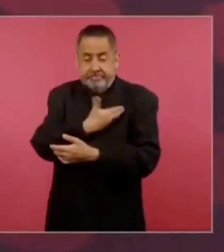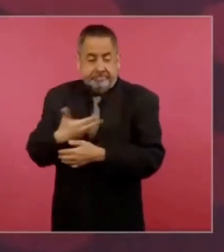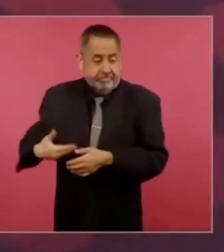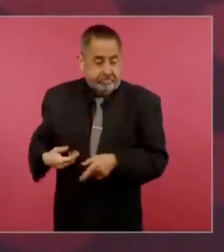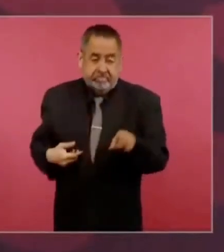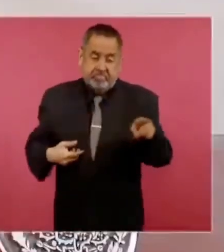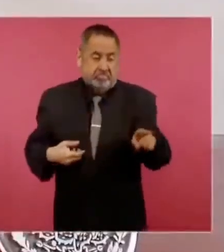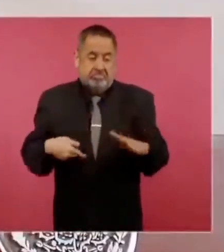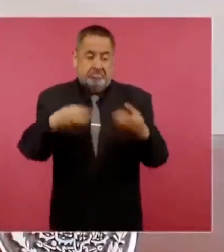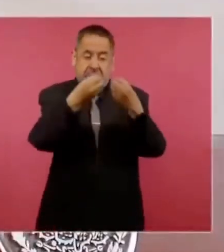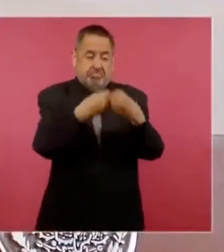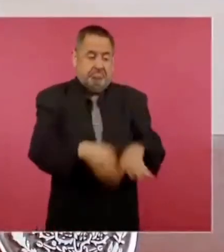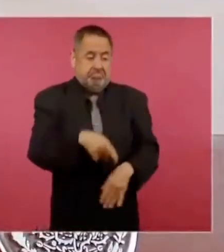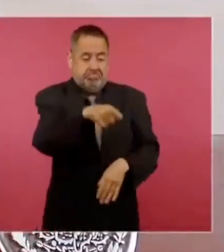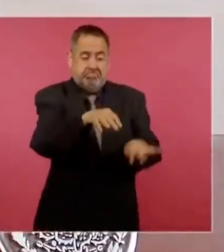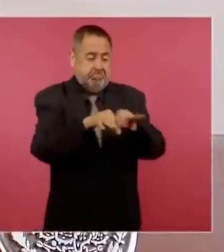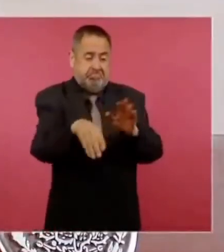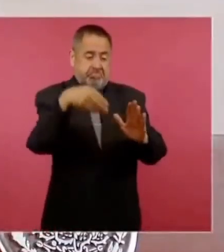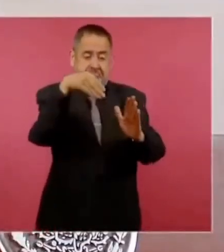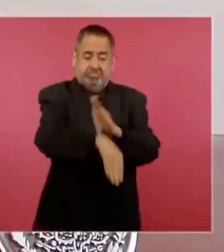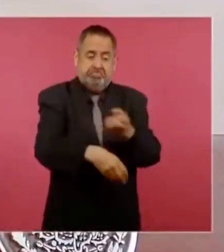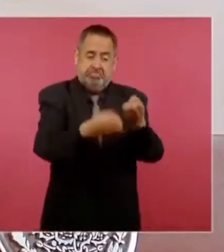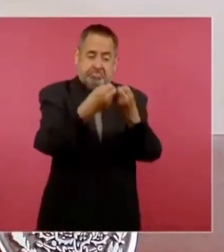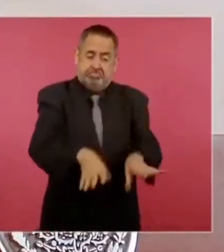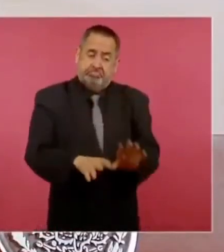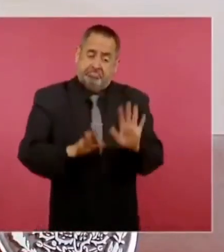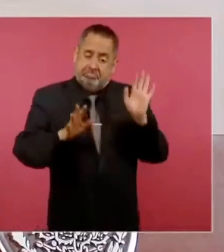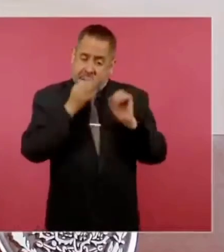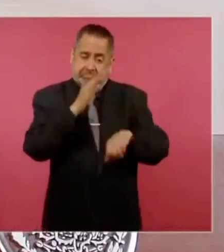iban a quedarse sin trabajo.